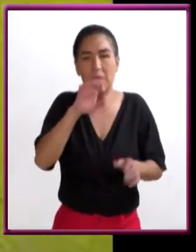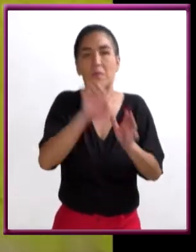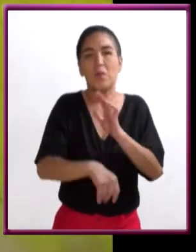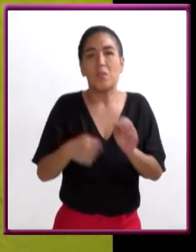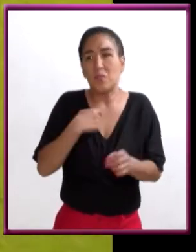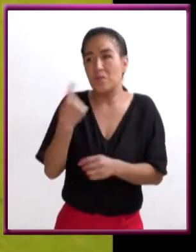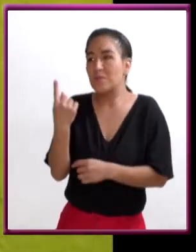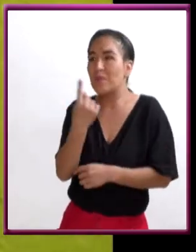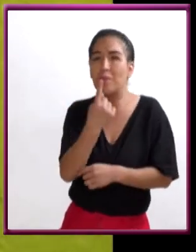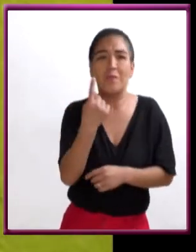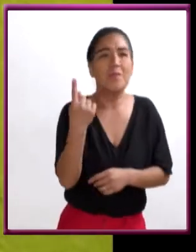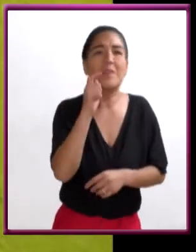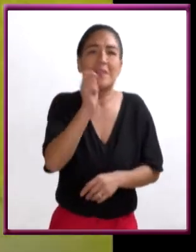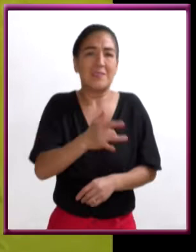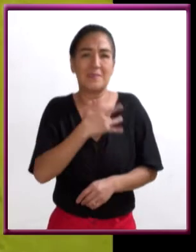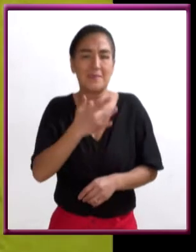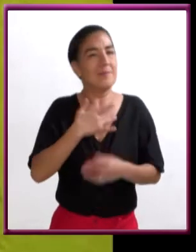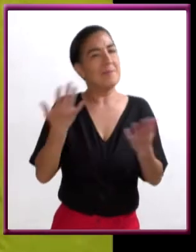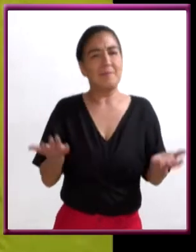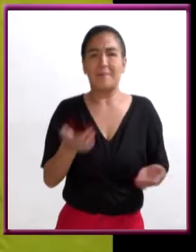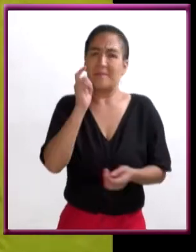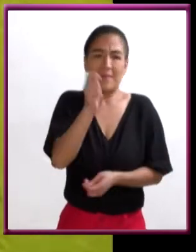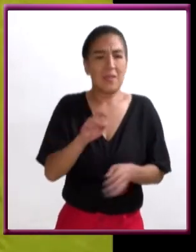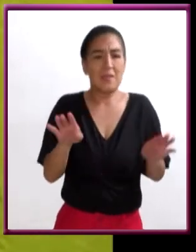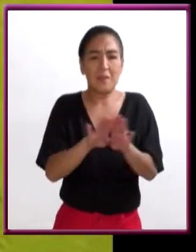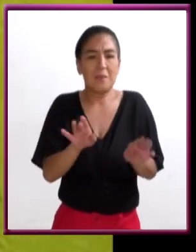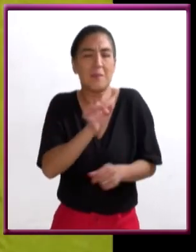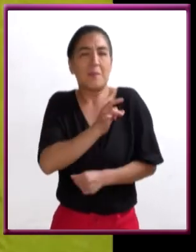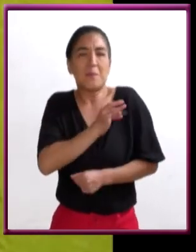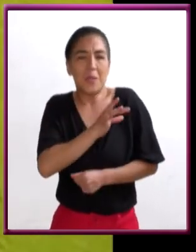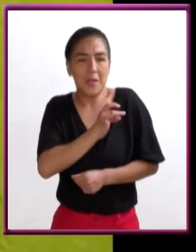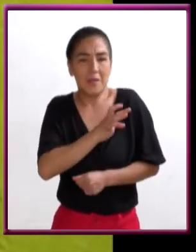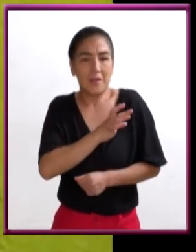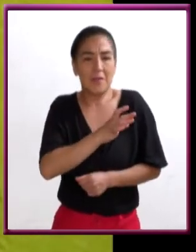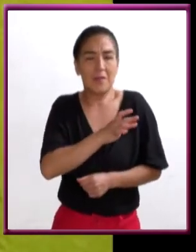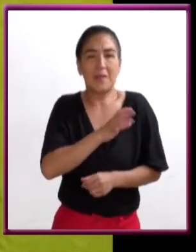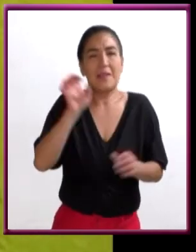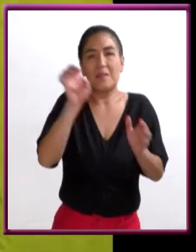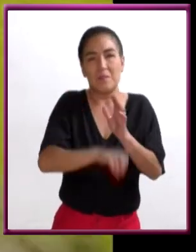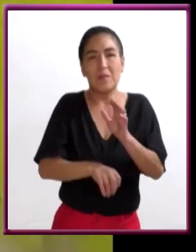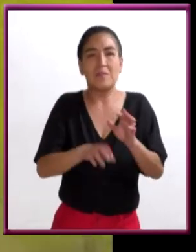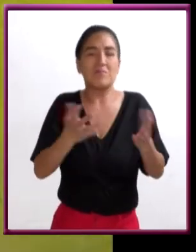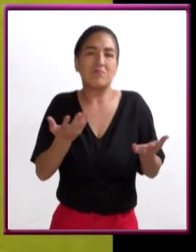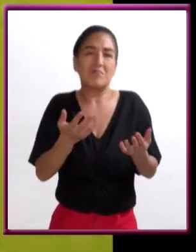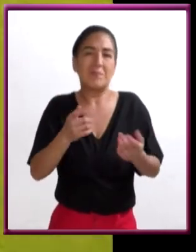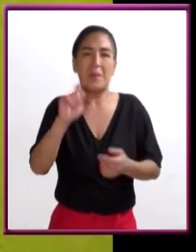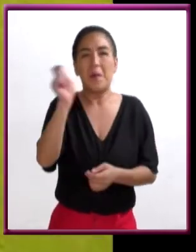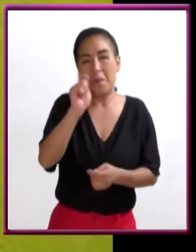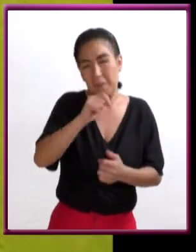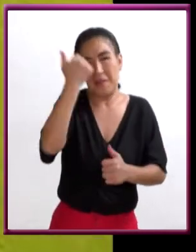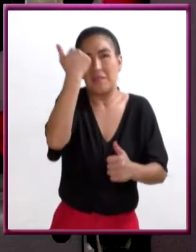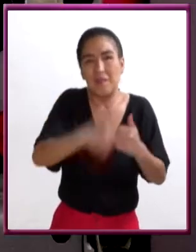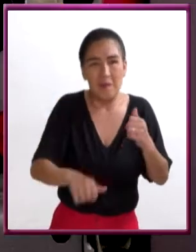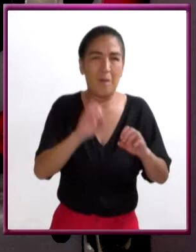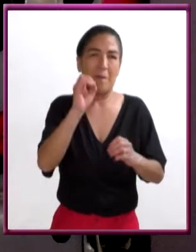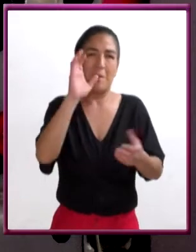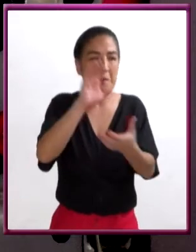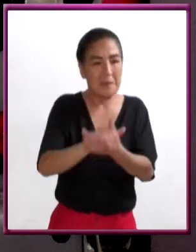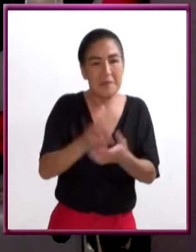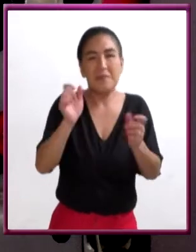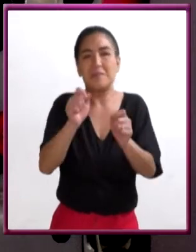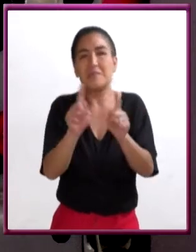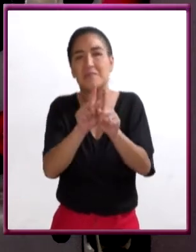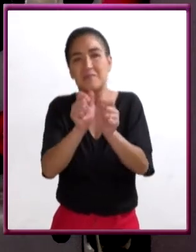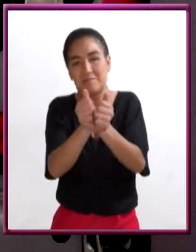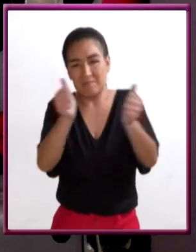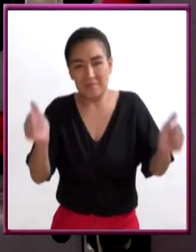si nos quedamos solas. Muchas veces todo esto parte del miedo a que la relación se termine y no nos damos